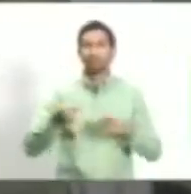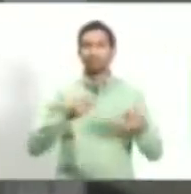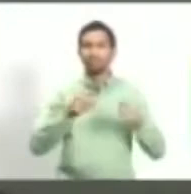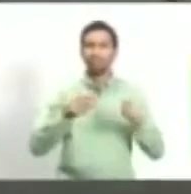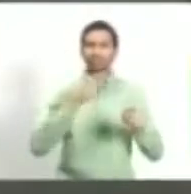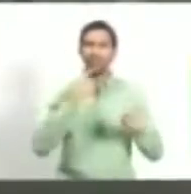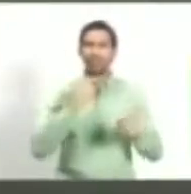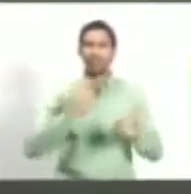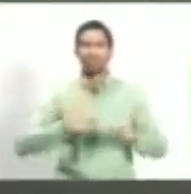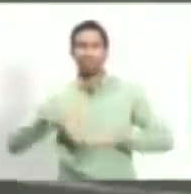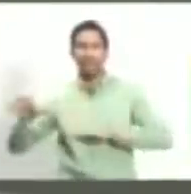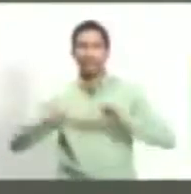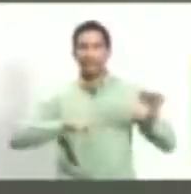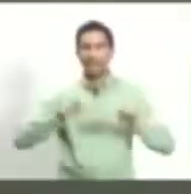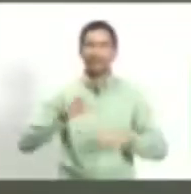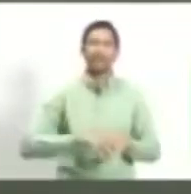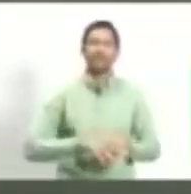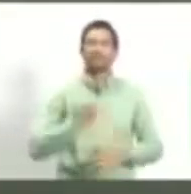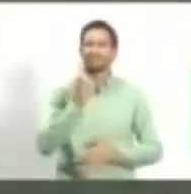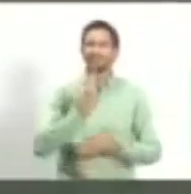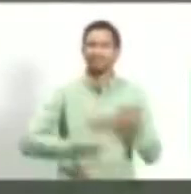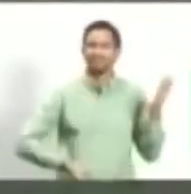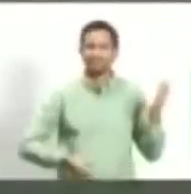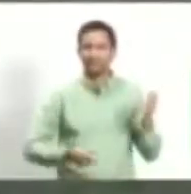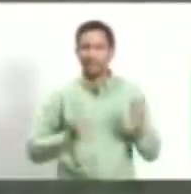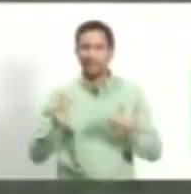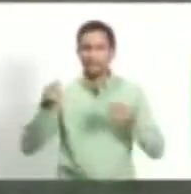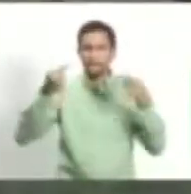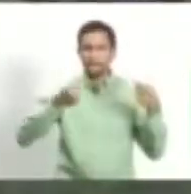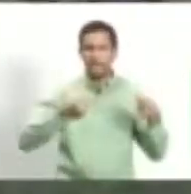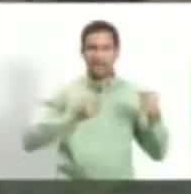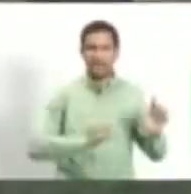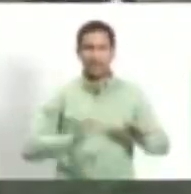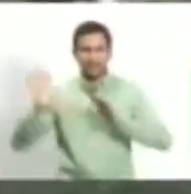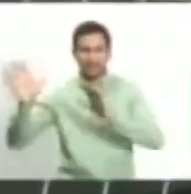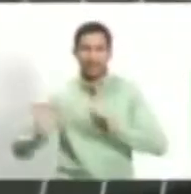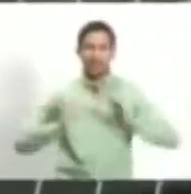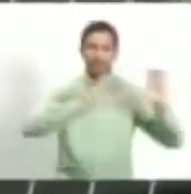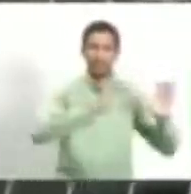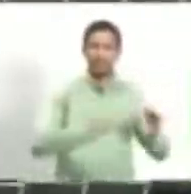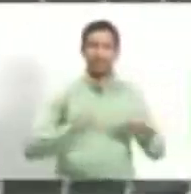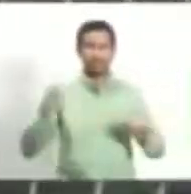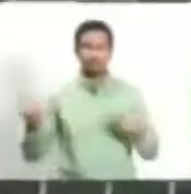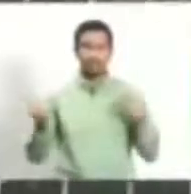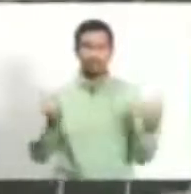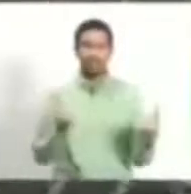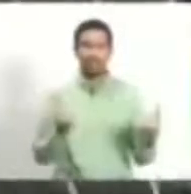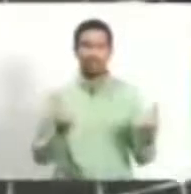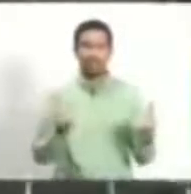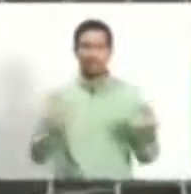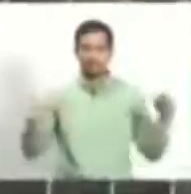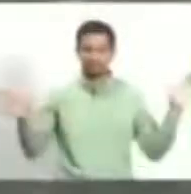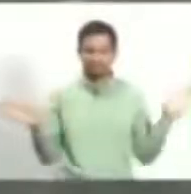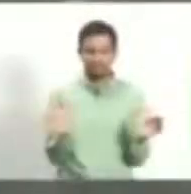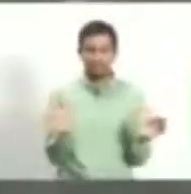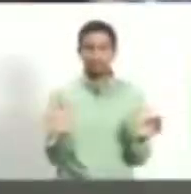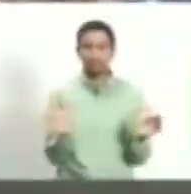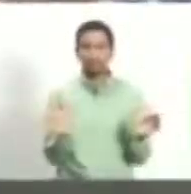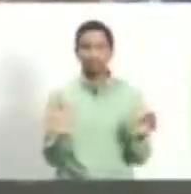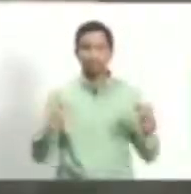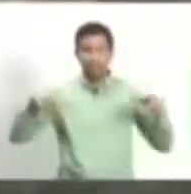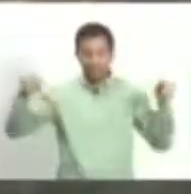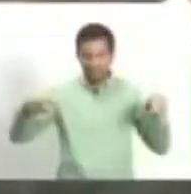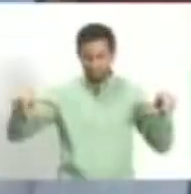en Barranquilla, torneo que consiste en enfrentamientos entre arqueros de uno versus uno en un espacio delimitado con los dos arcos